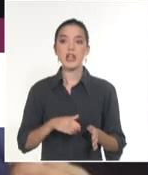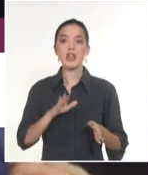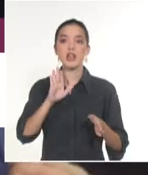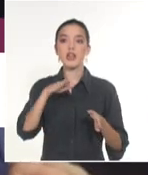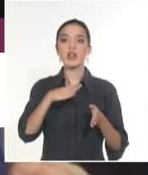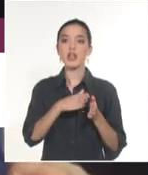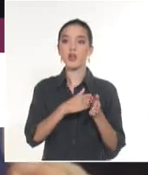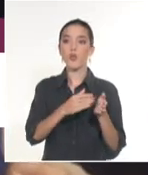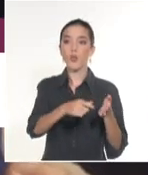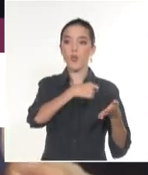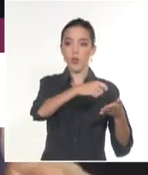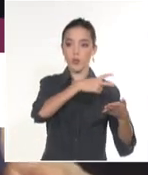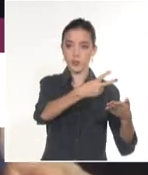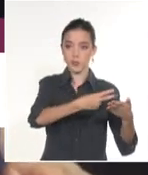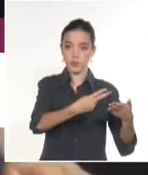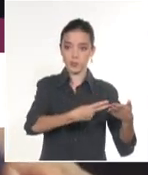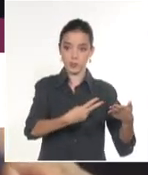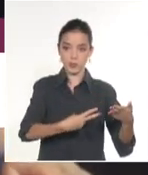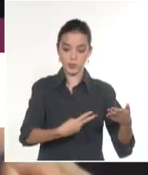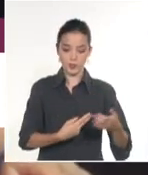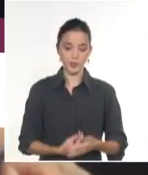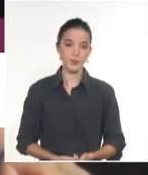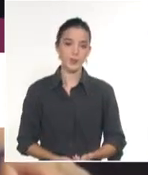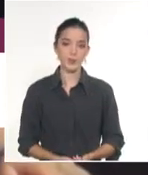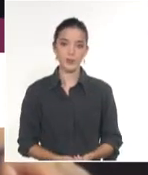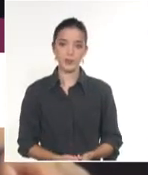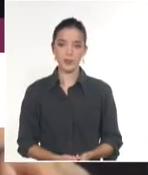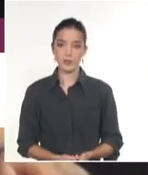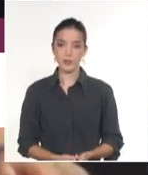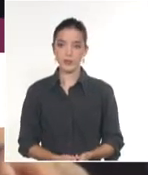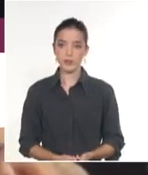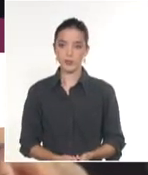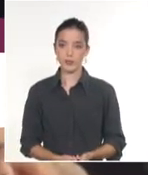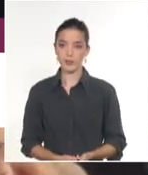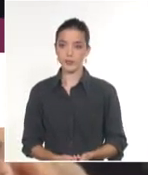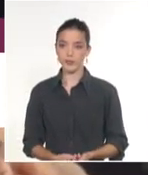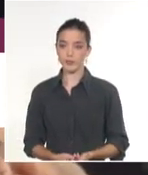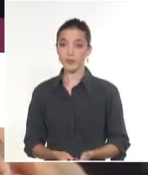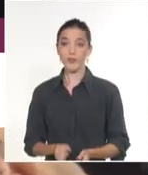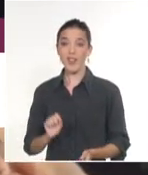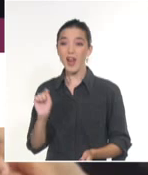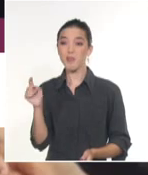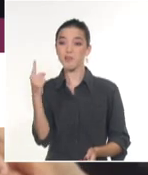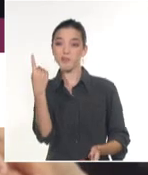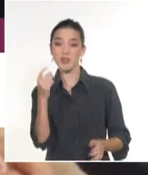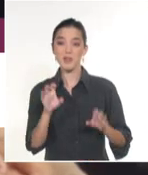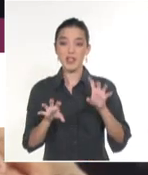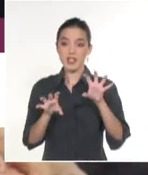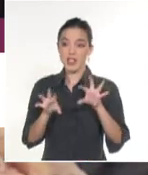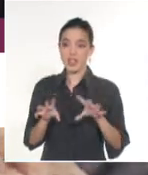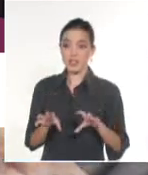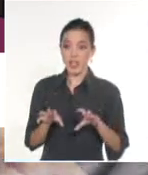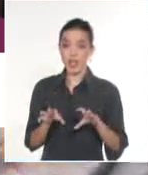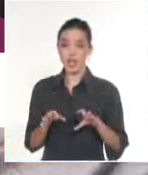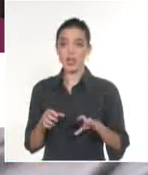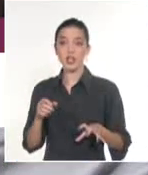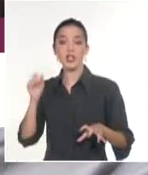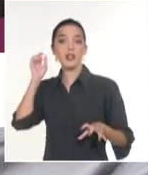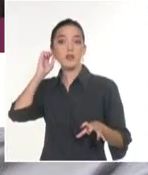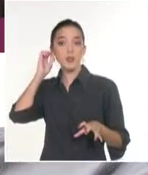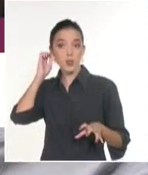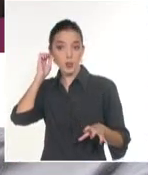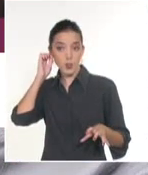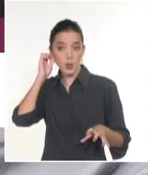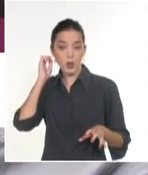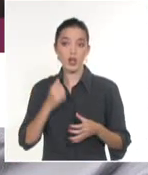del Partido y presidente de la República, Miguel Díaz-Canel, la primera secretaria de la Unión de Jóvenes Comunistas, Mavis Esteves, el secretario de